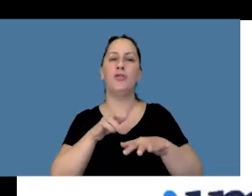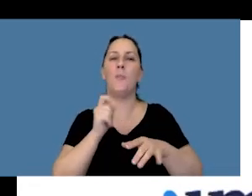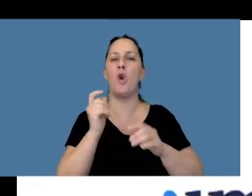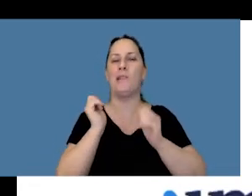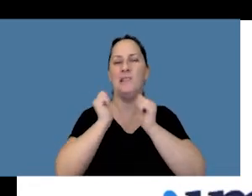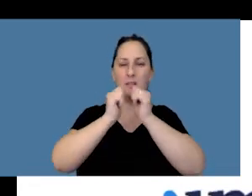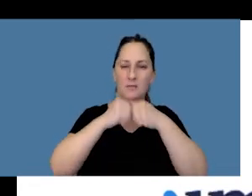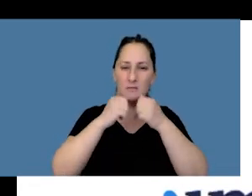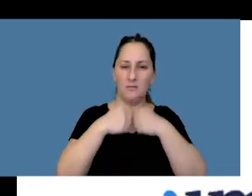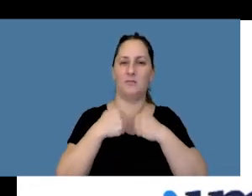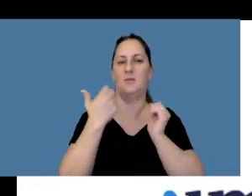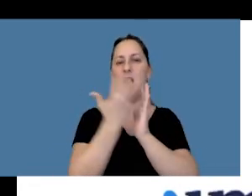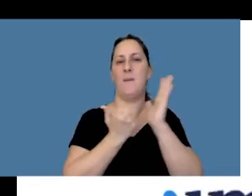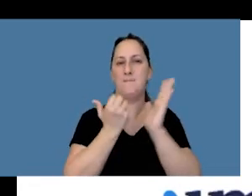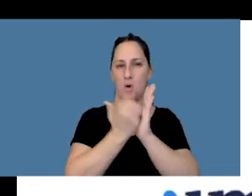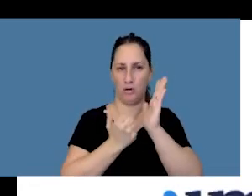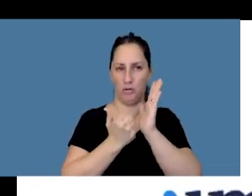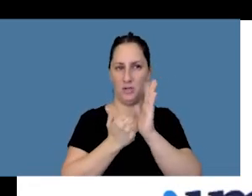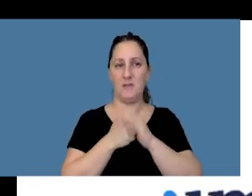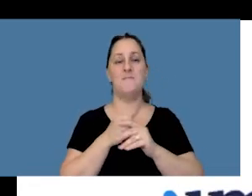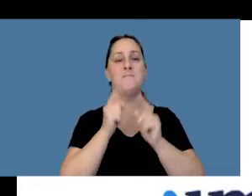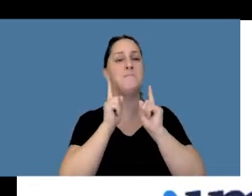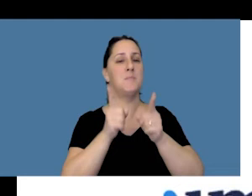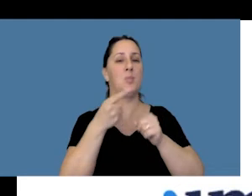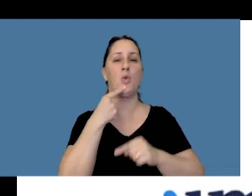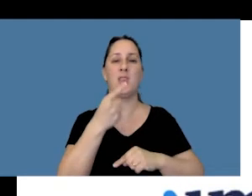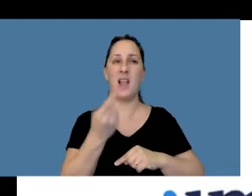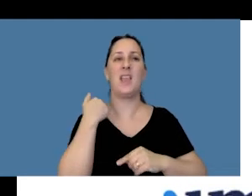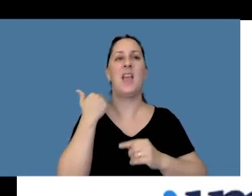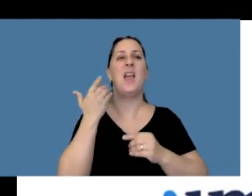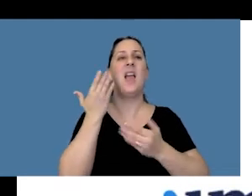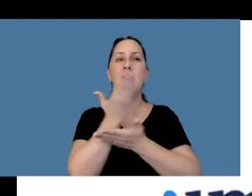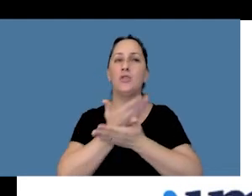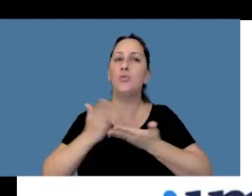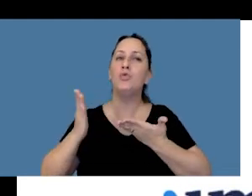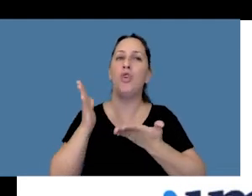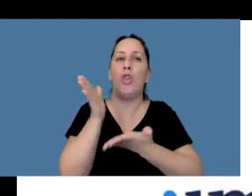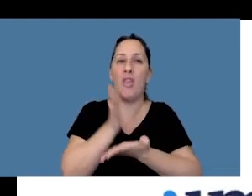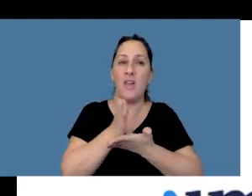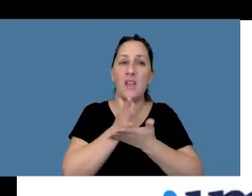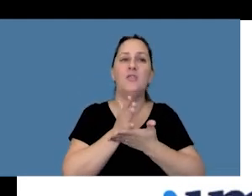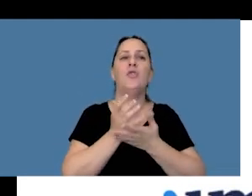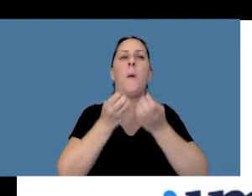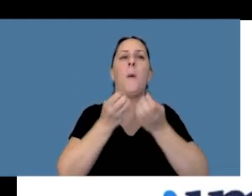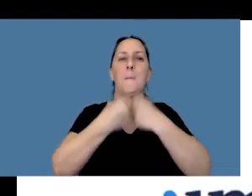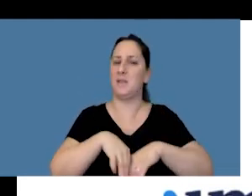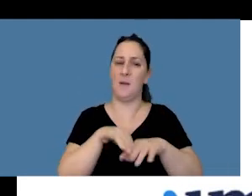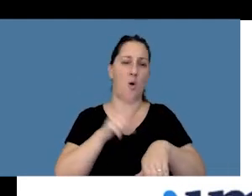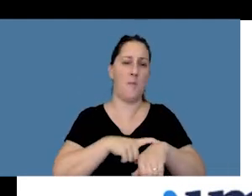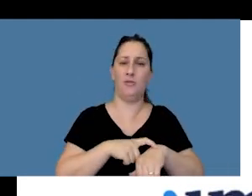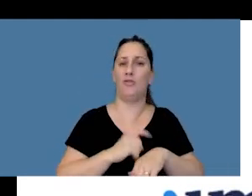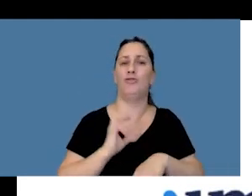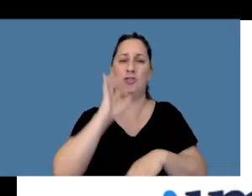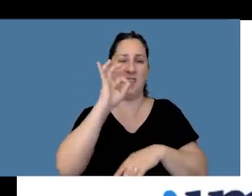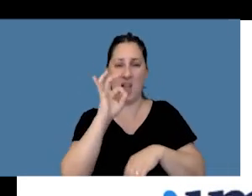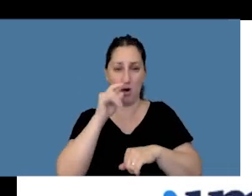ocultar aportes contribuciones. Como le dije antes, la exclusión de pleno derecho opera desde la hora cero del día en que se